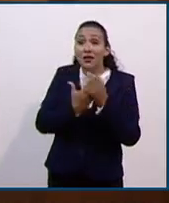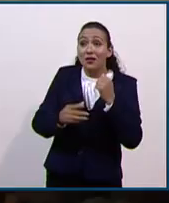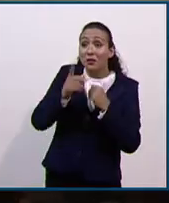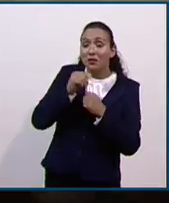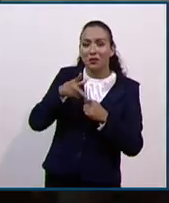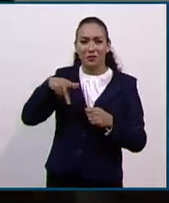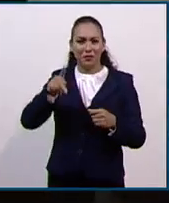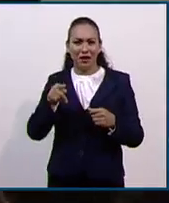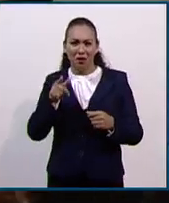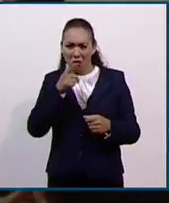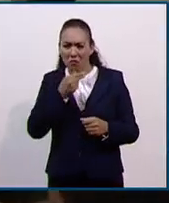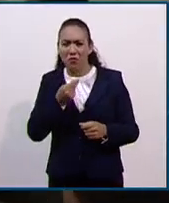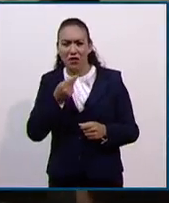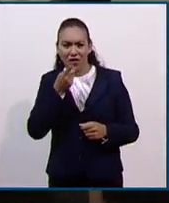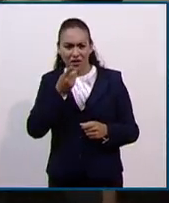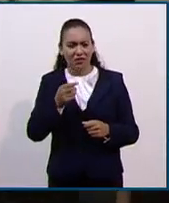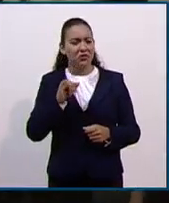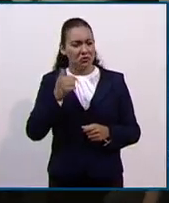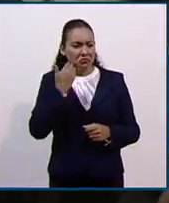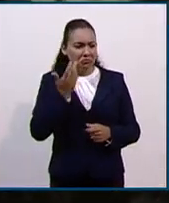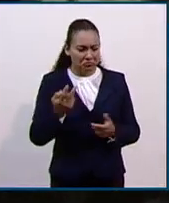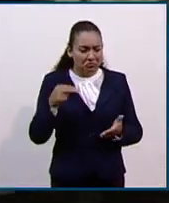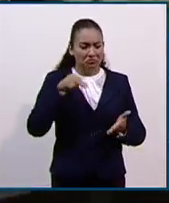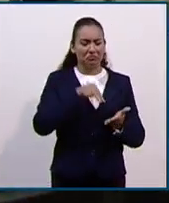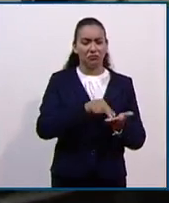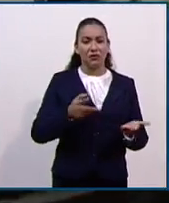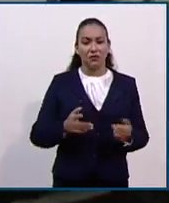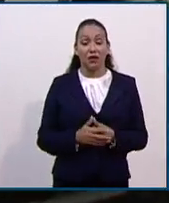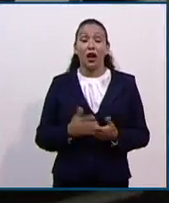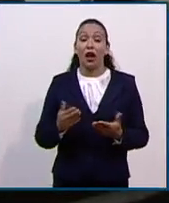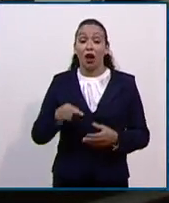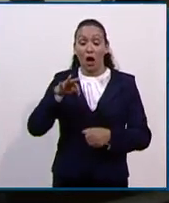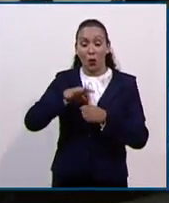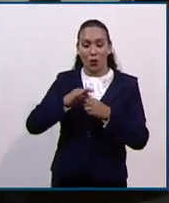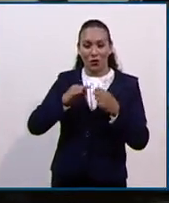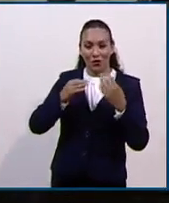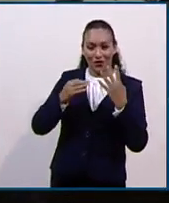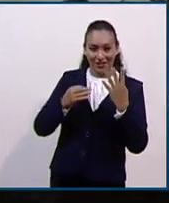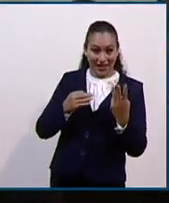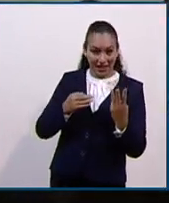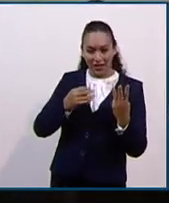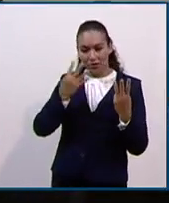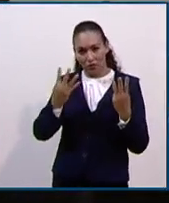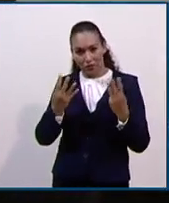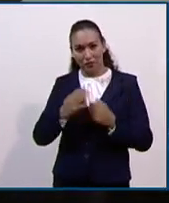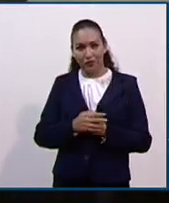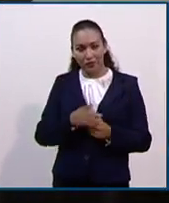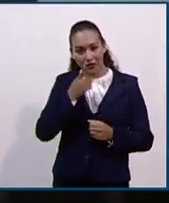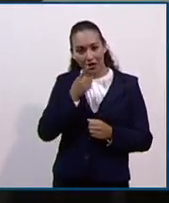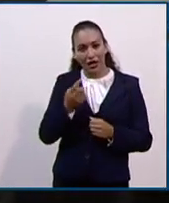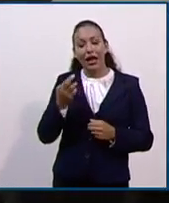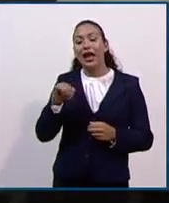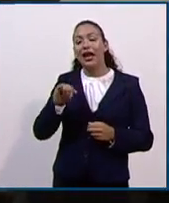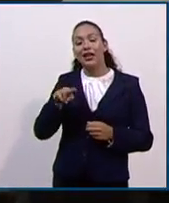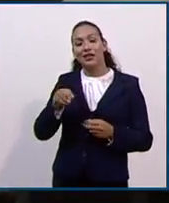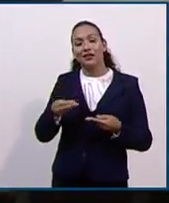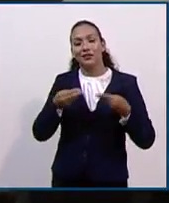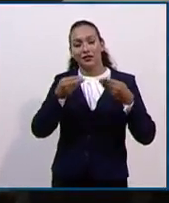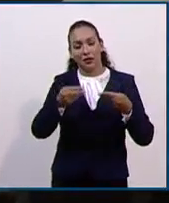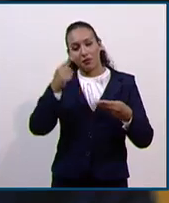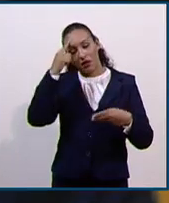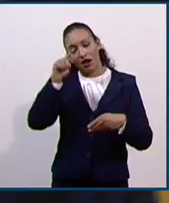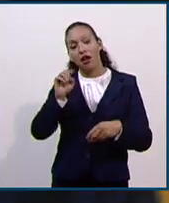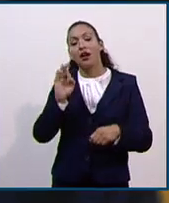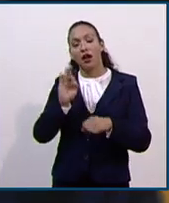justicia. Así, por mayoría de 4 votos a 1, el Tribunal Electoral revocó el registro que había otorgado el INE a favor de Cabeza